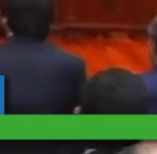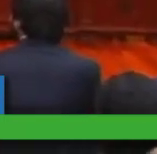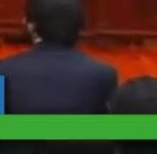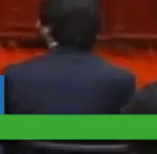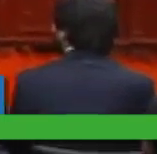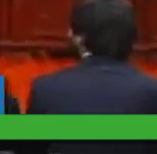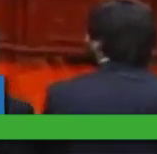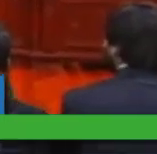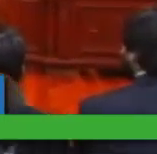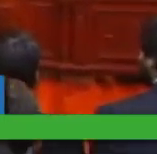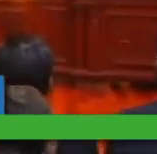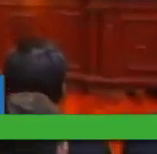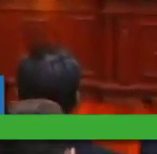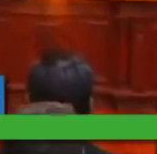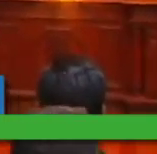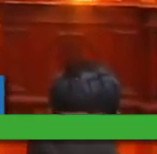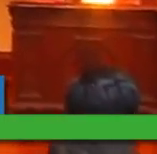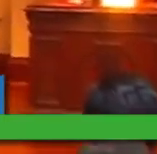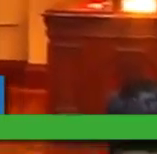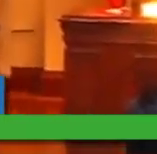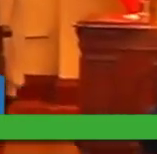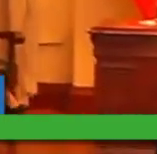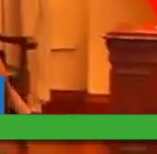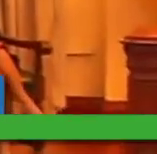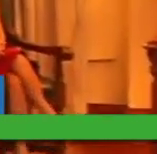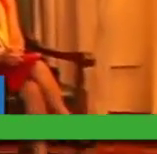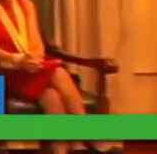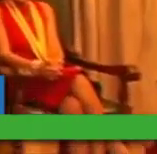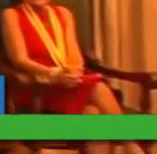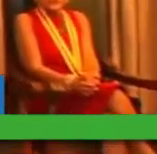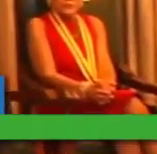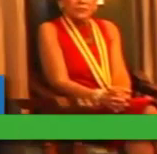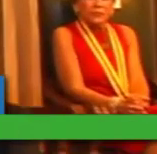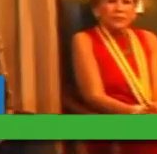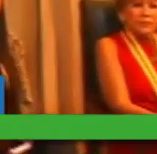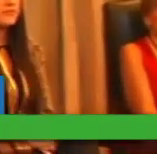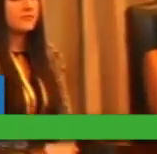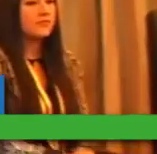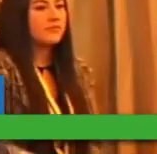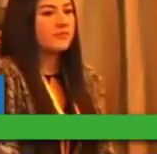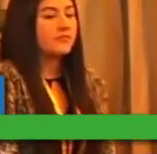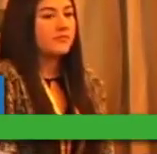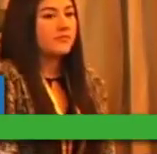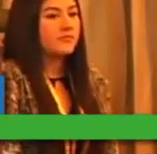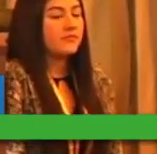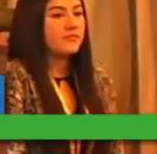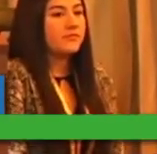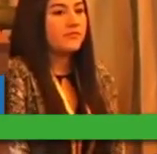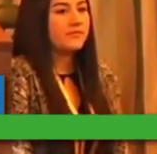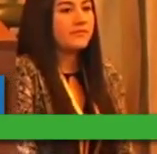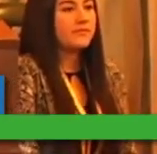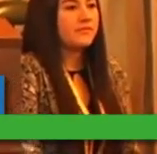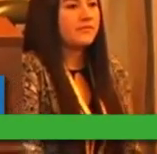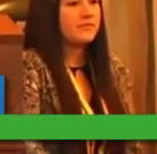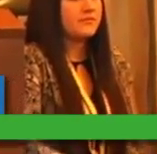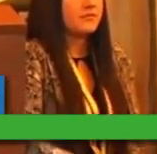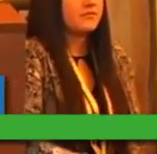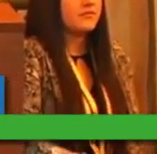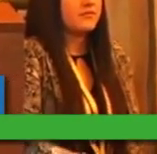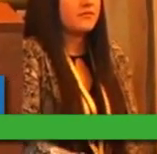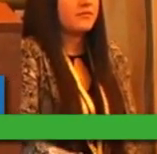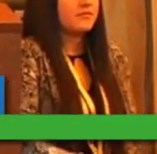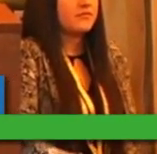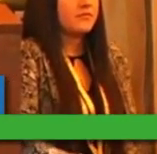señor Gino Costa Santolaya, congresista de la República, señor Alberto de Belaúnde de Cárdenas, congresista de la